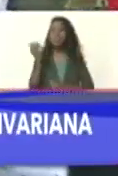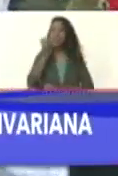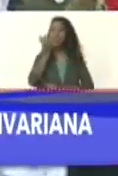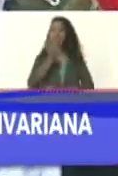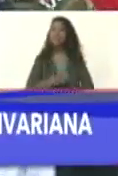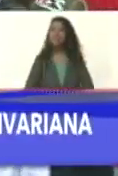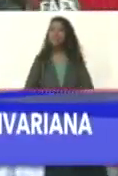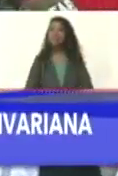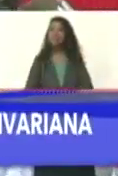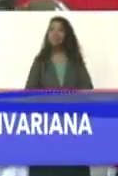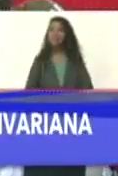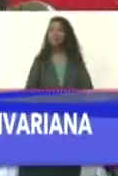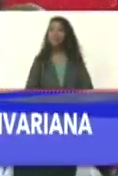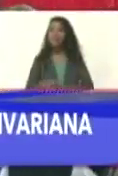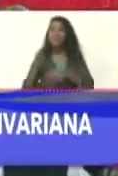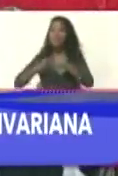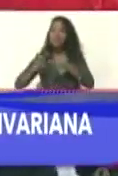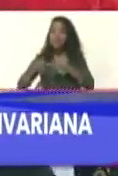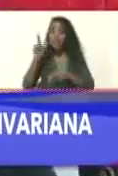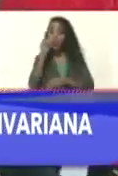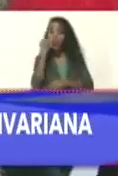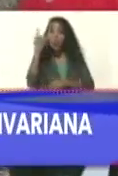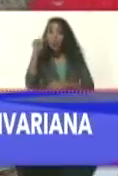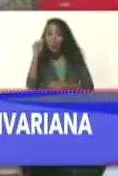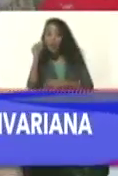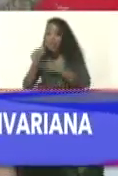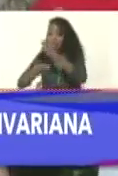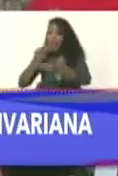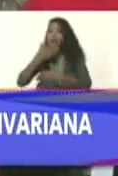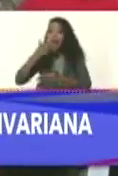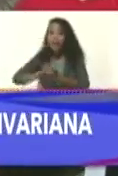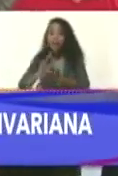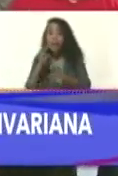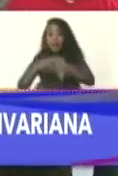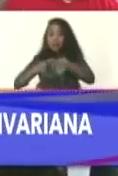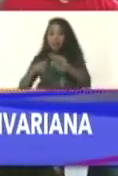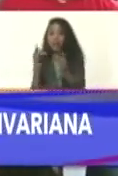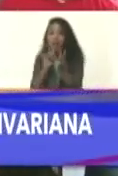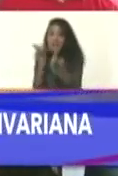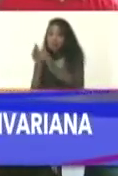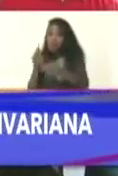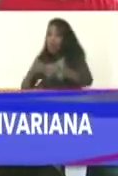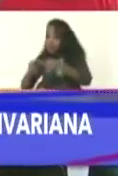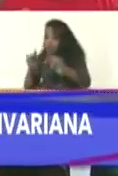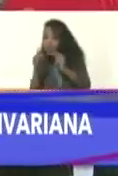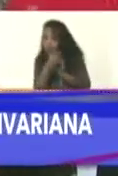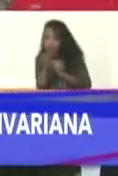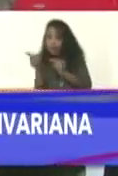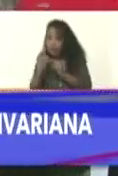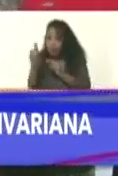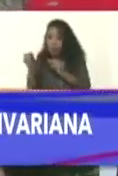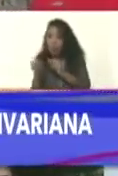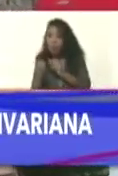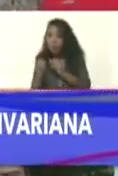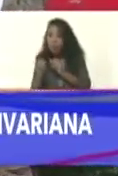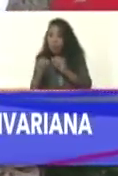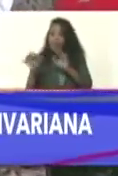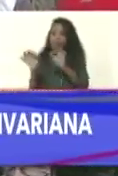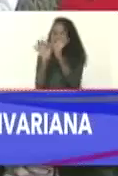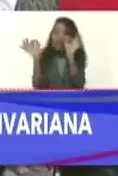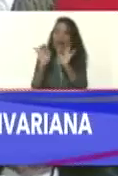Y los niños y niñas que están presentes le hicieron su carta al niño Jesús. Les va a traer regalos bien bonitos.